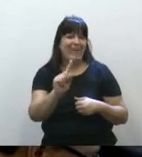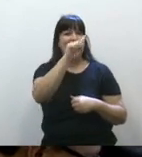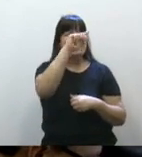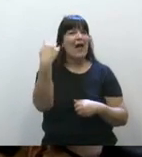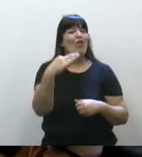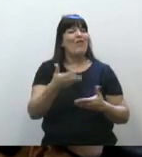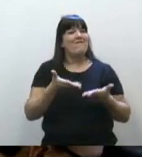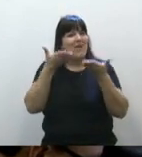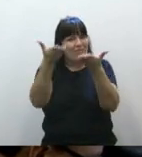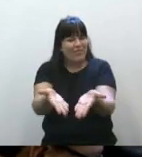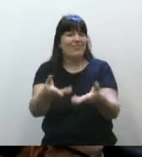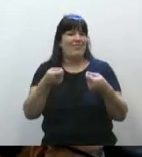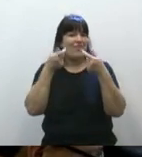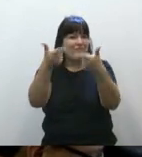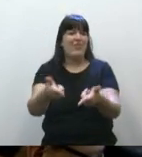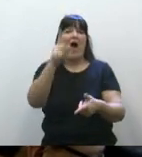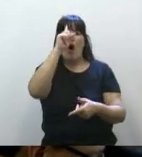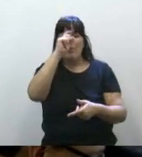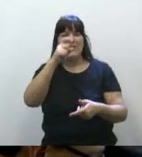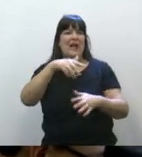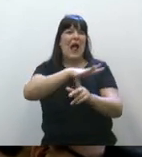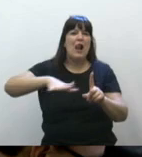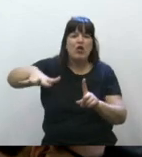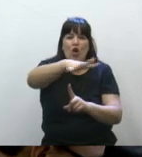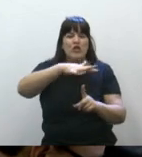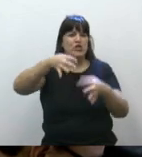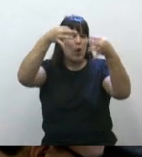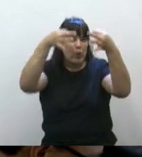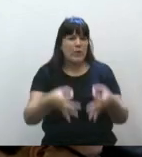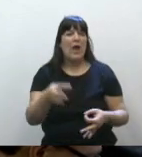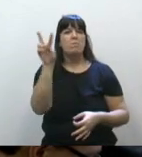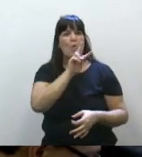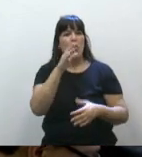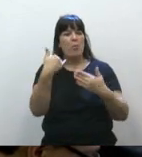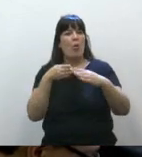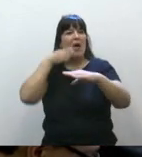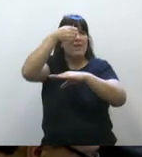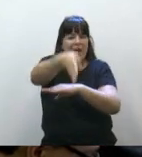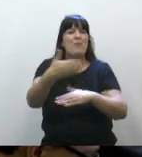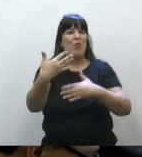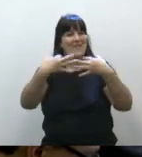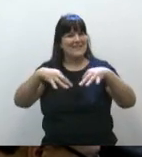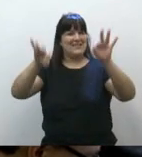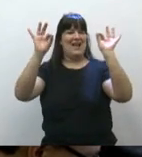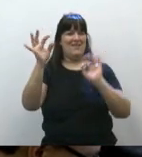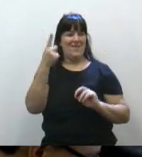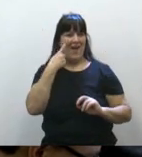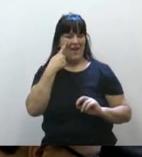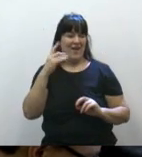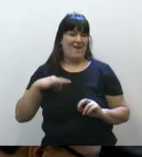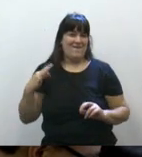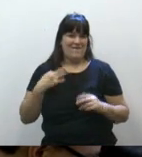en un hospital se va a hacer con todas las condiciones de higiene y la mujer va a poder sobrevivir a un hecho